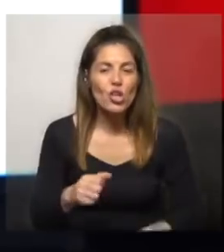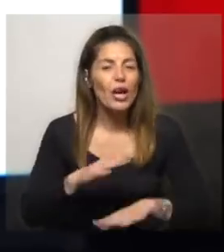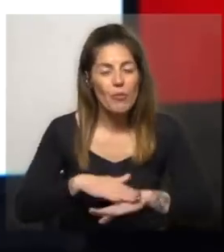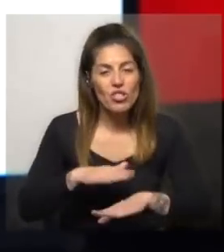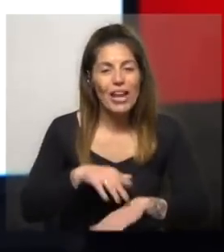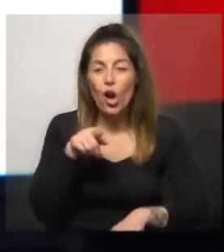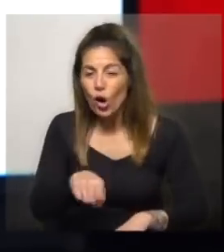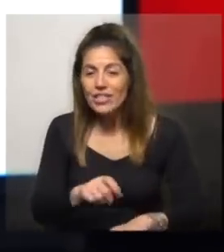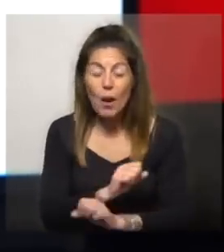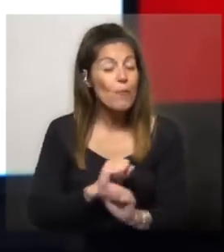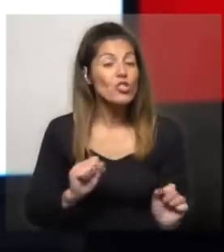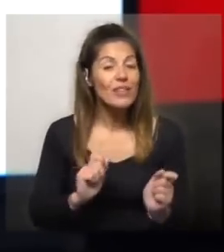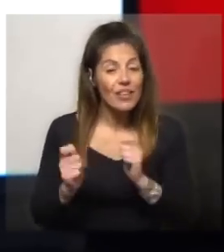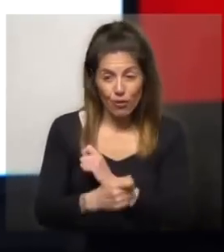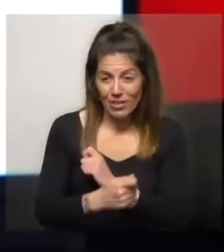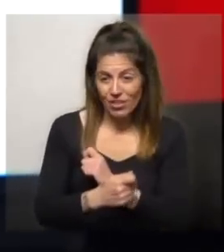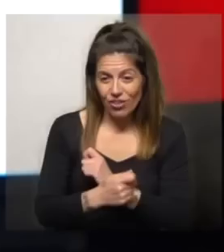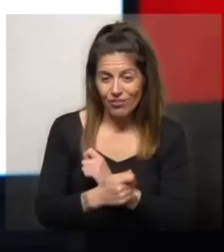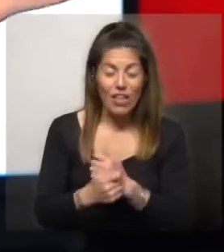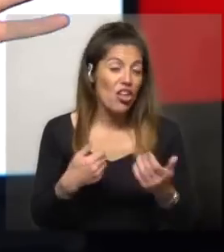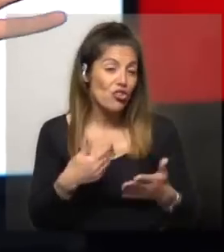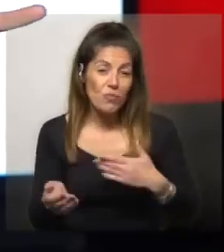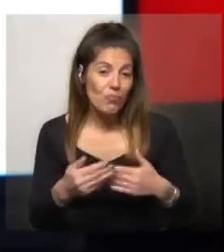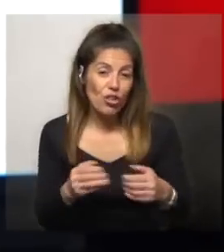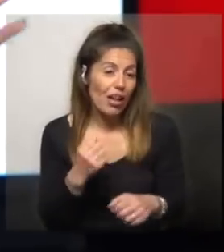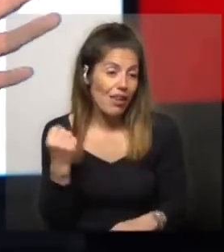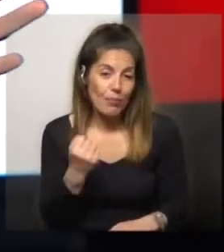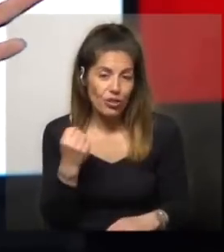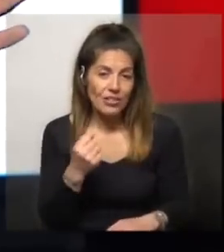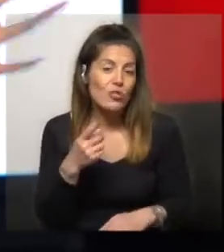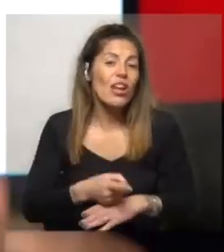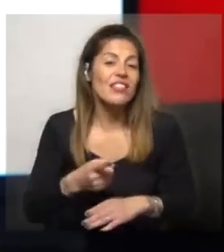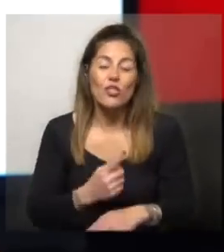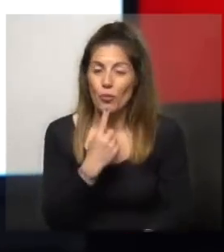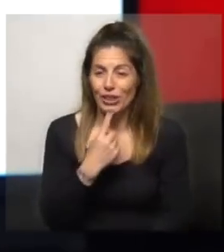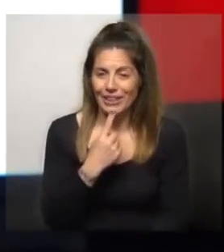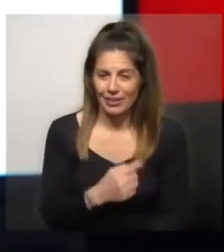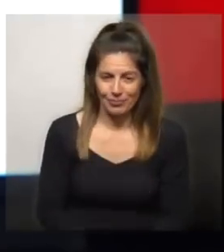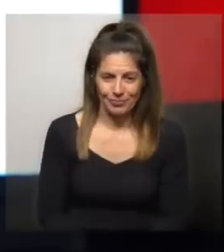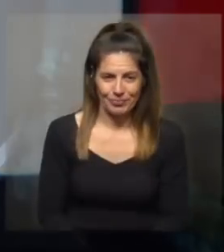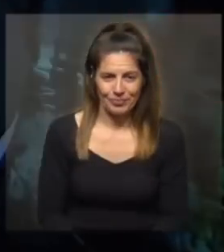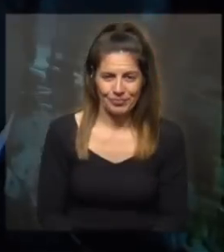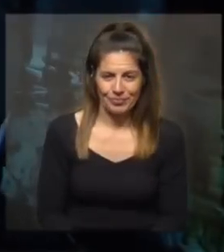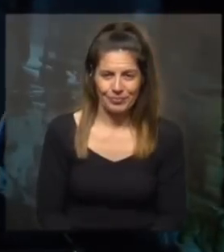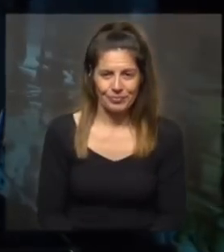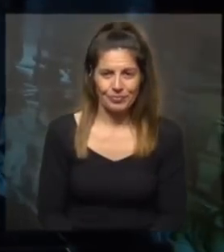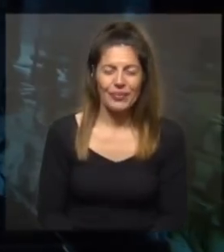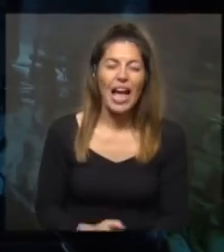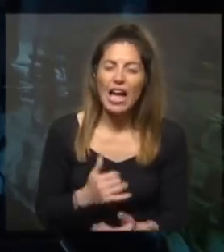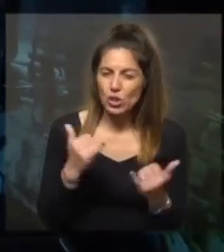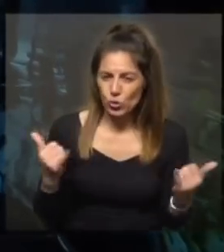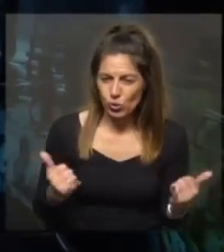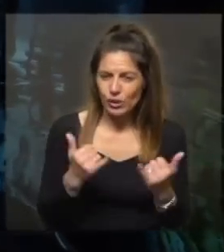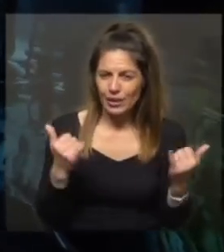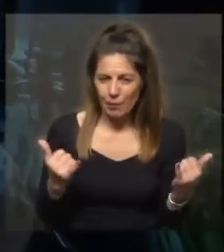con esa potencial transformación no importa en qué magnitud es una decisión política hace un tiempo